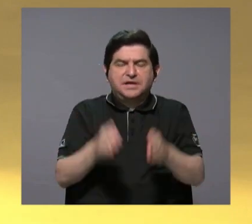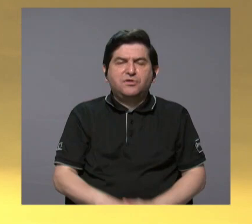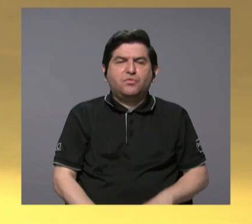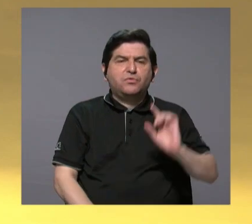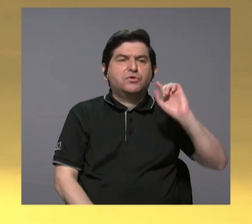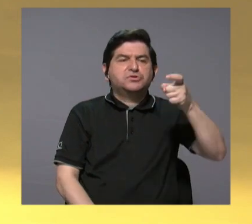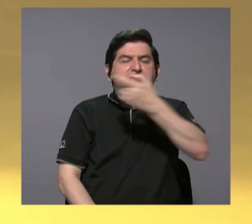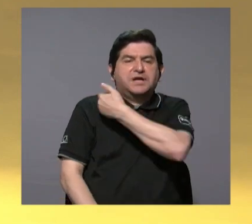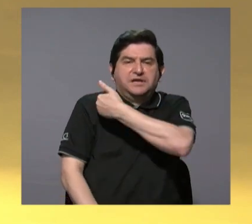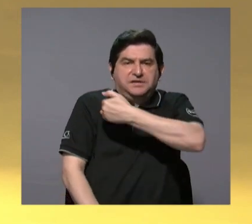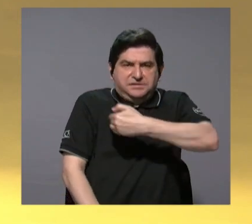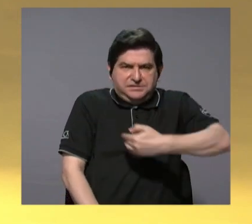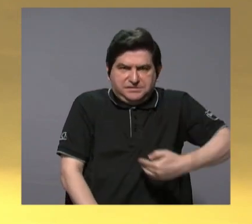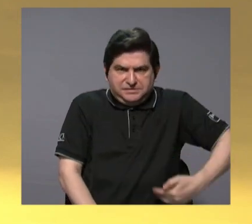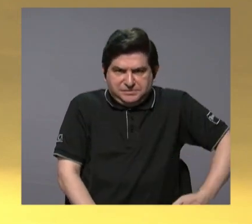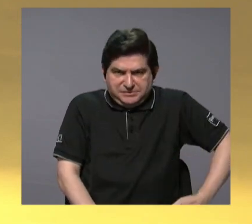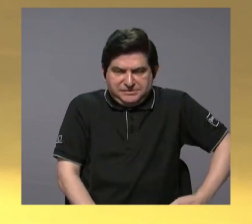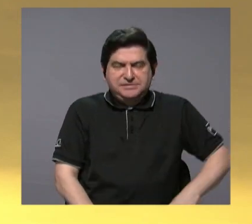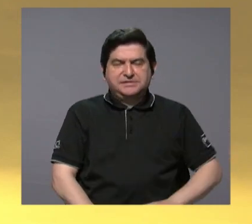exmandatarios